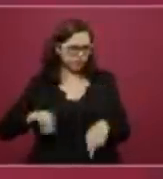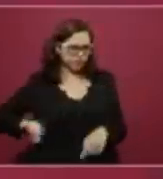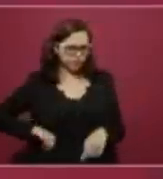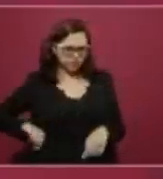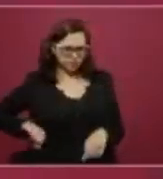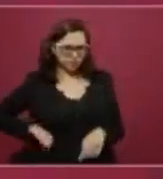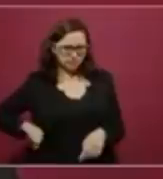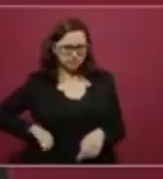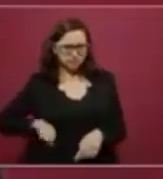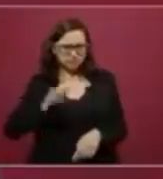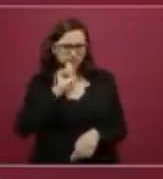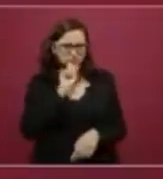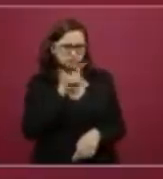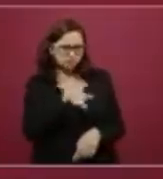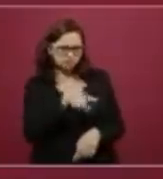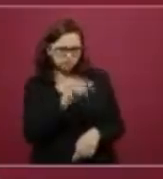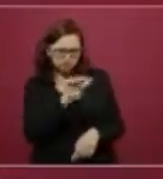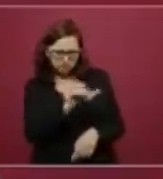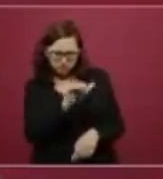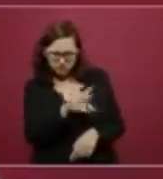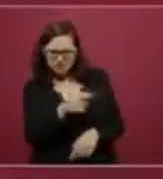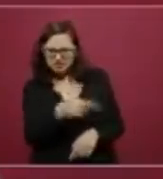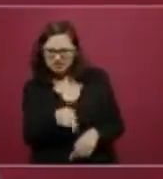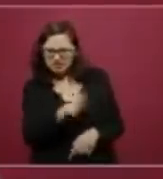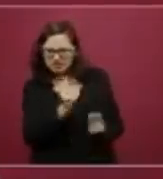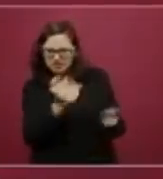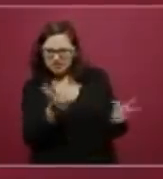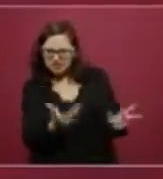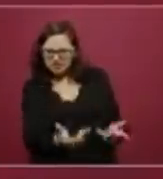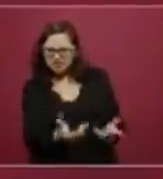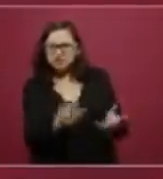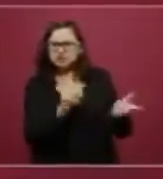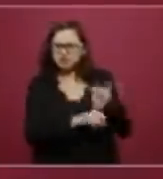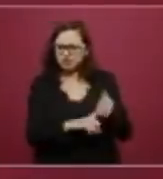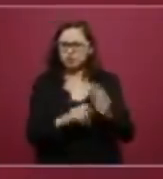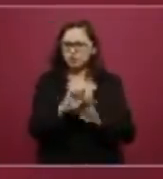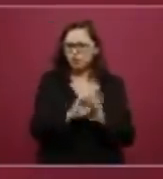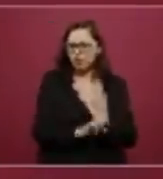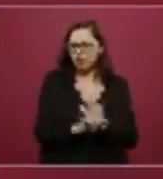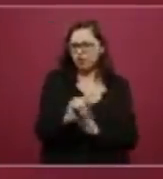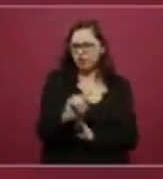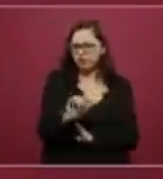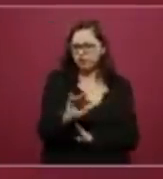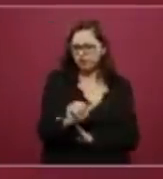también que cumplir con una ética.